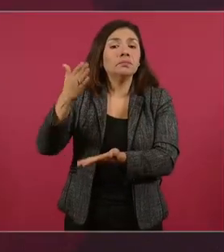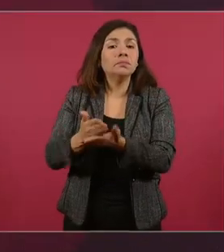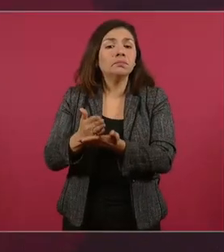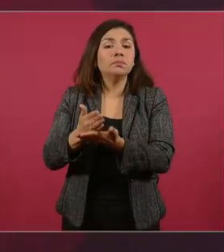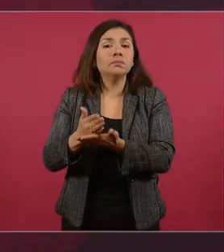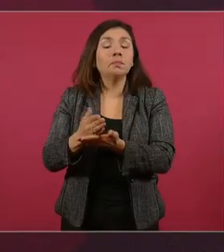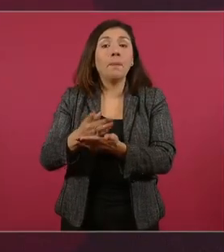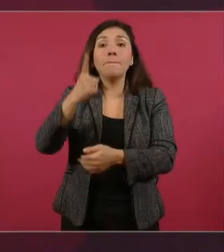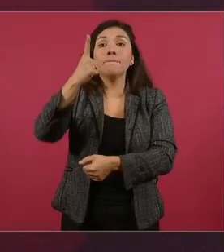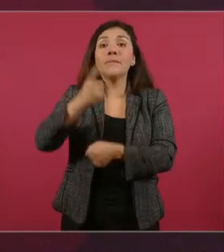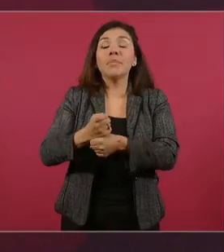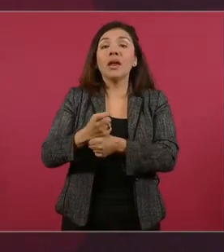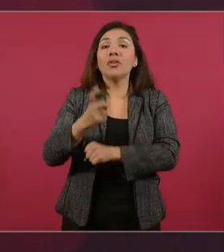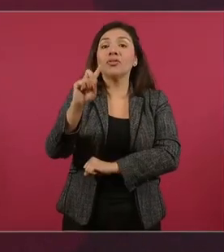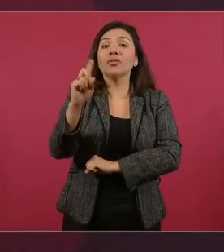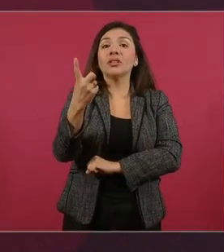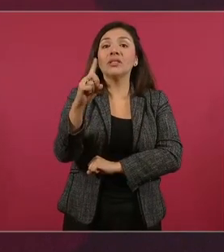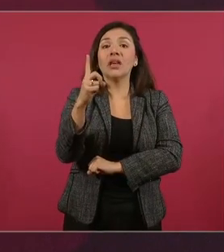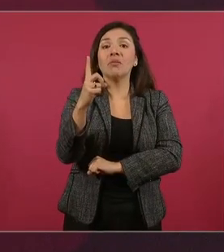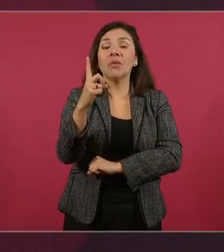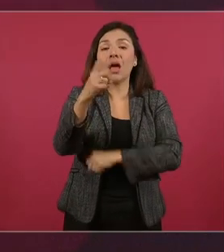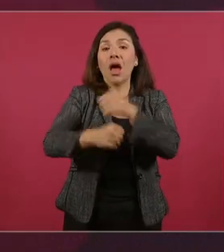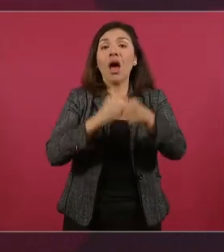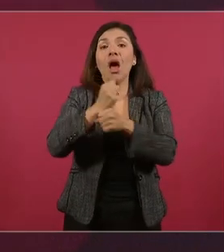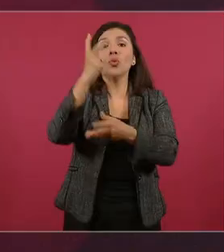el 1 de diciembre del 2018.